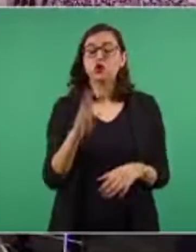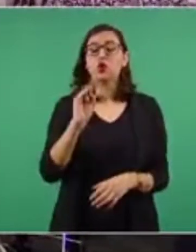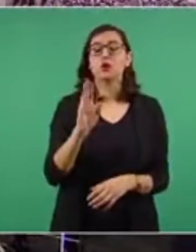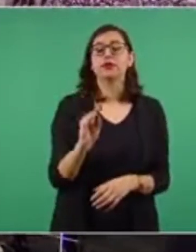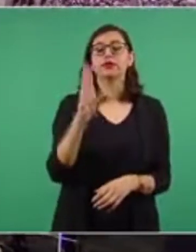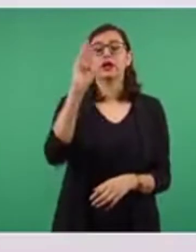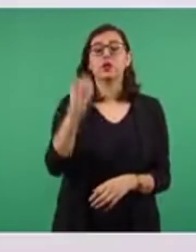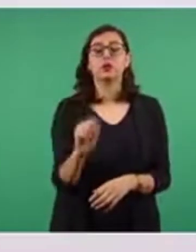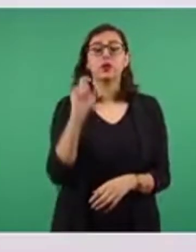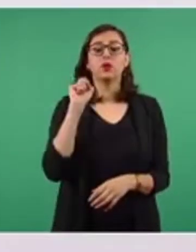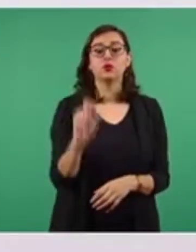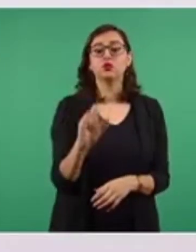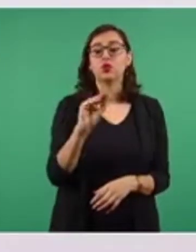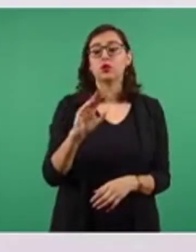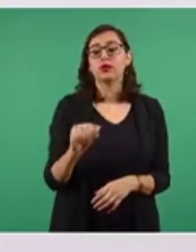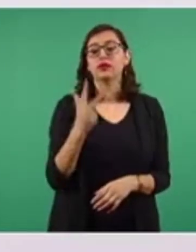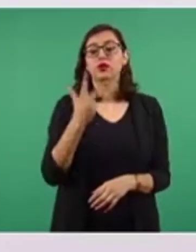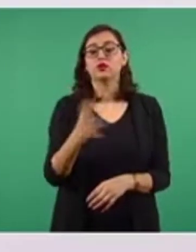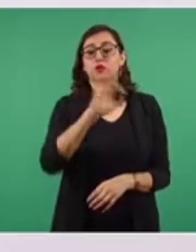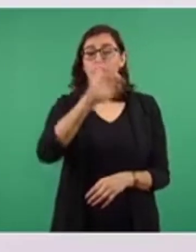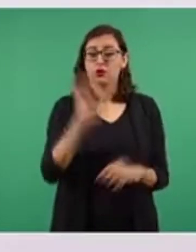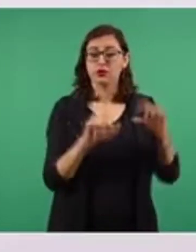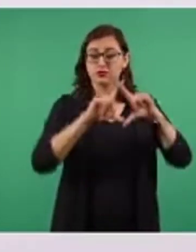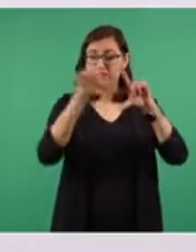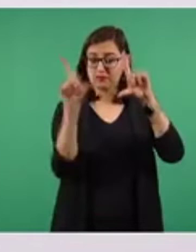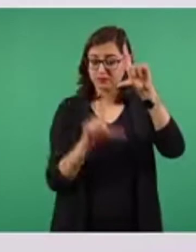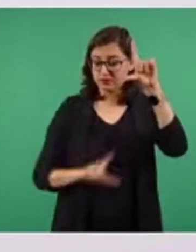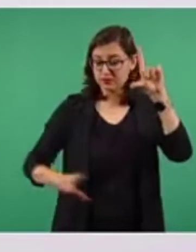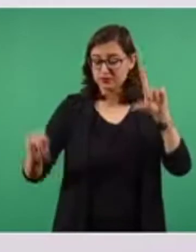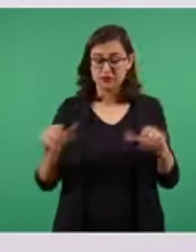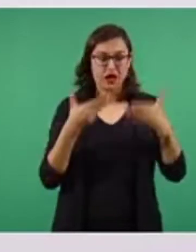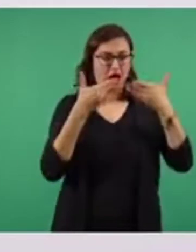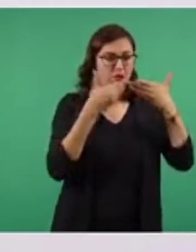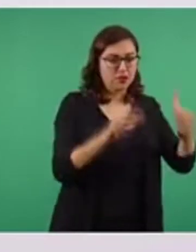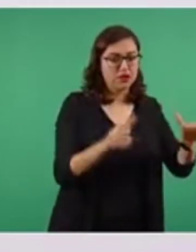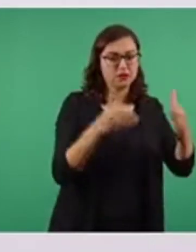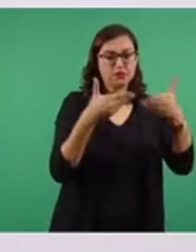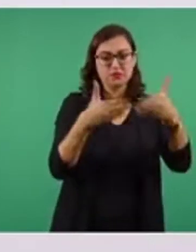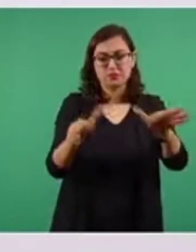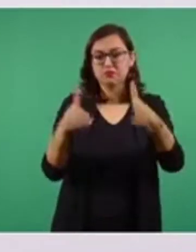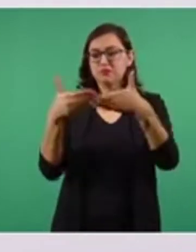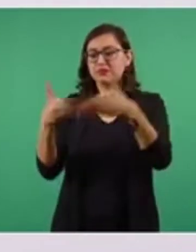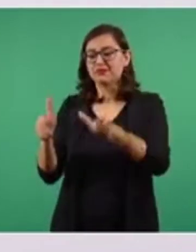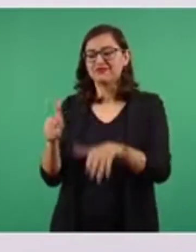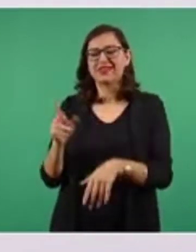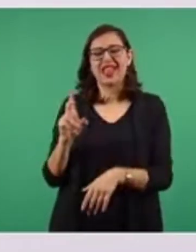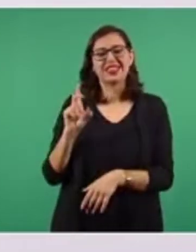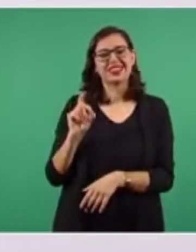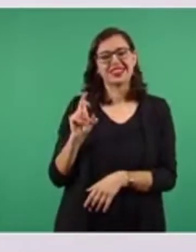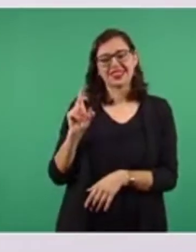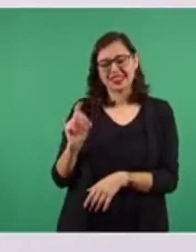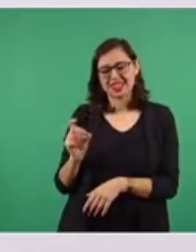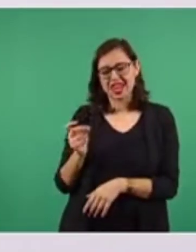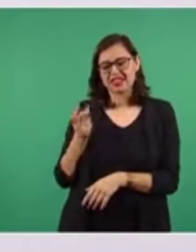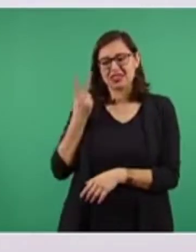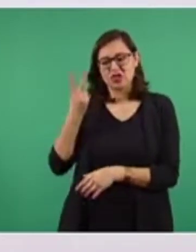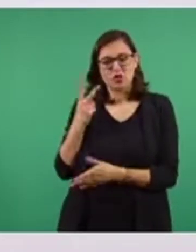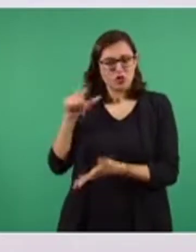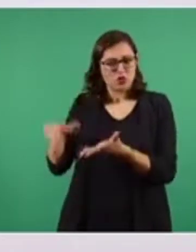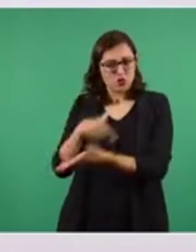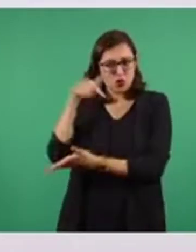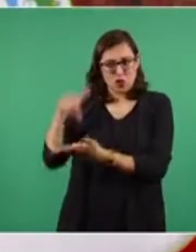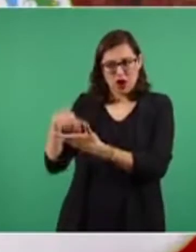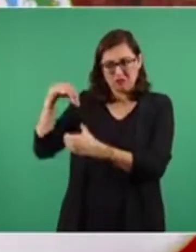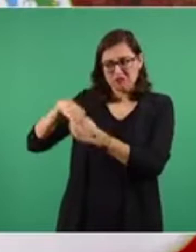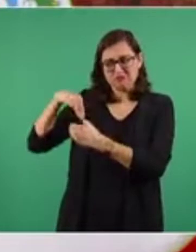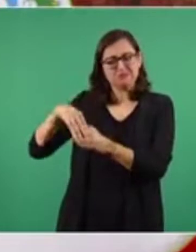99.98% de lo programado, y solo 32 casillas no fueron